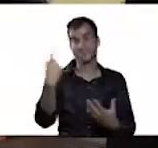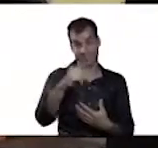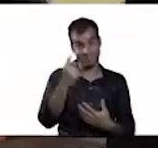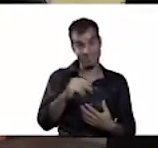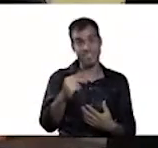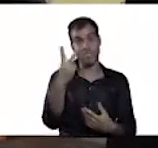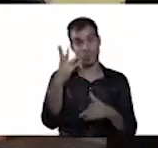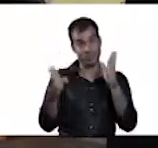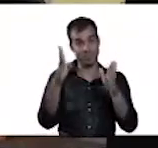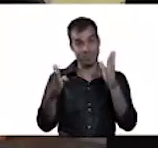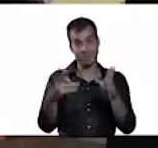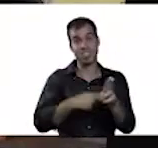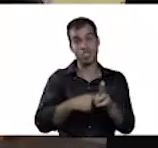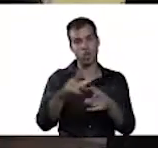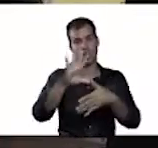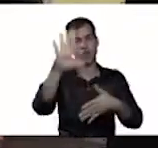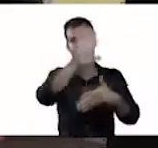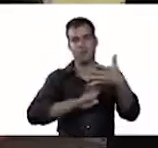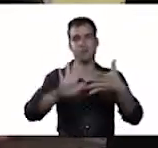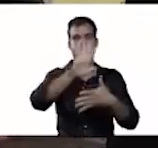segundo semestre, Historia de América.